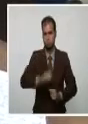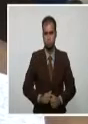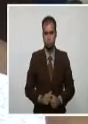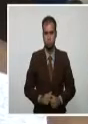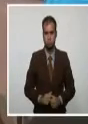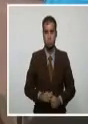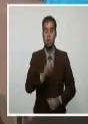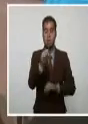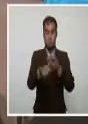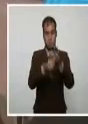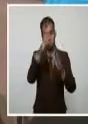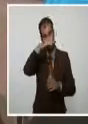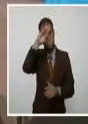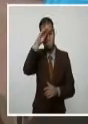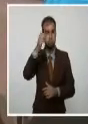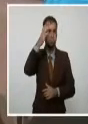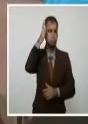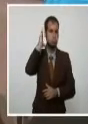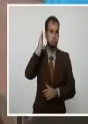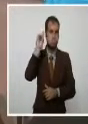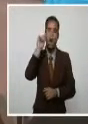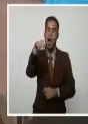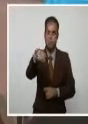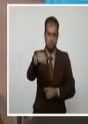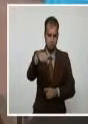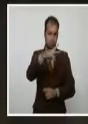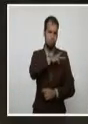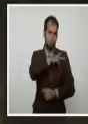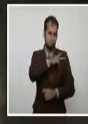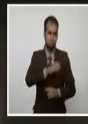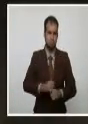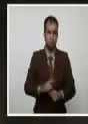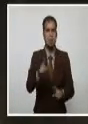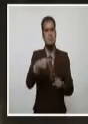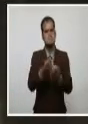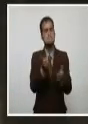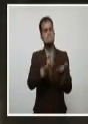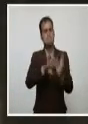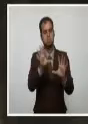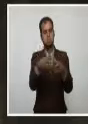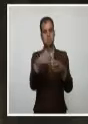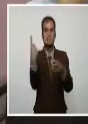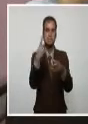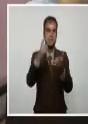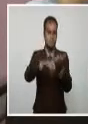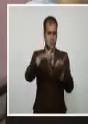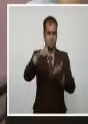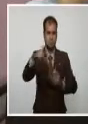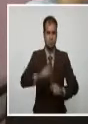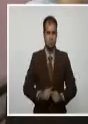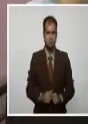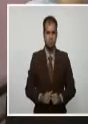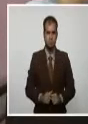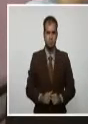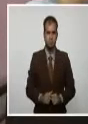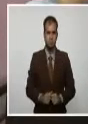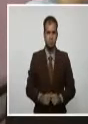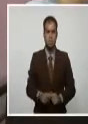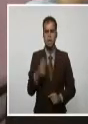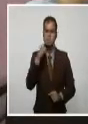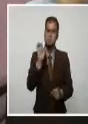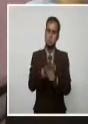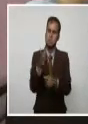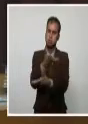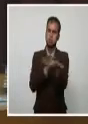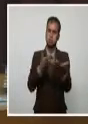y presidente de la República, Miguel Díaz-Canel Bermúdez, e integrantes del secretariado del Comité Central para de Conjunto Pensar y Actuar